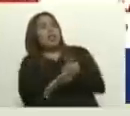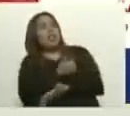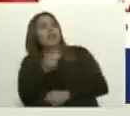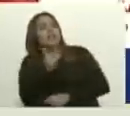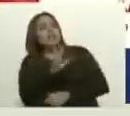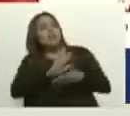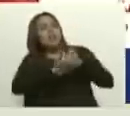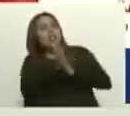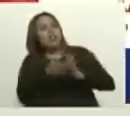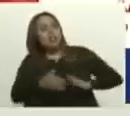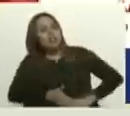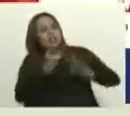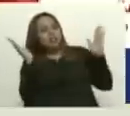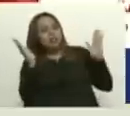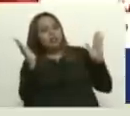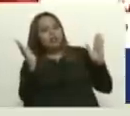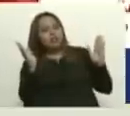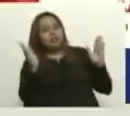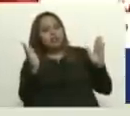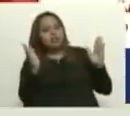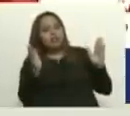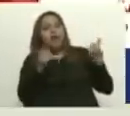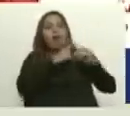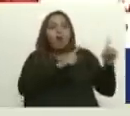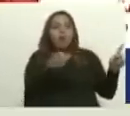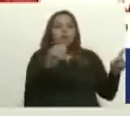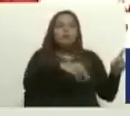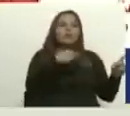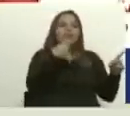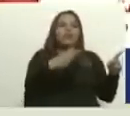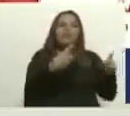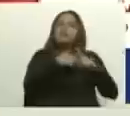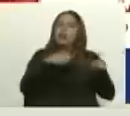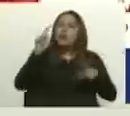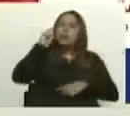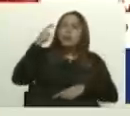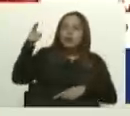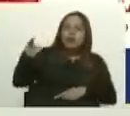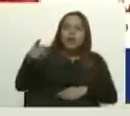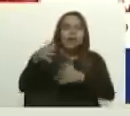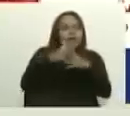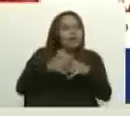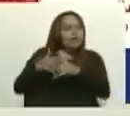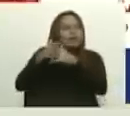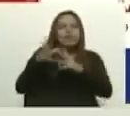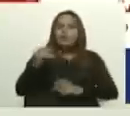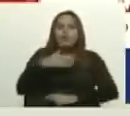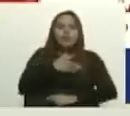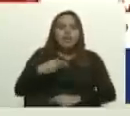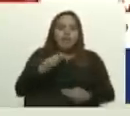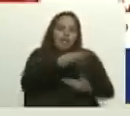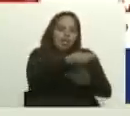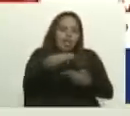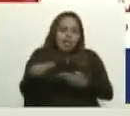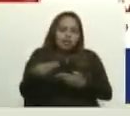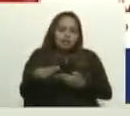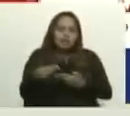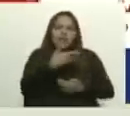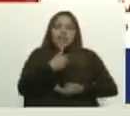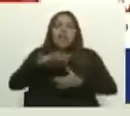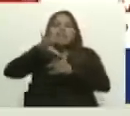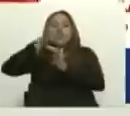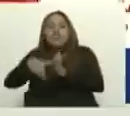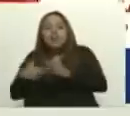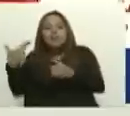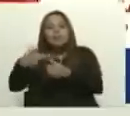Pero recuérdate que Estados Unidos lo que quiere es robarse nuestro petróleo. No quieren compartir con nadie. No